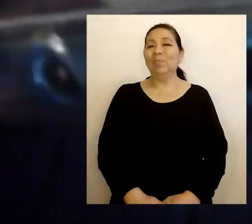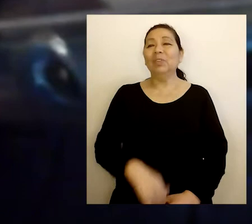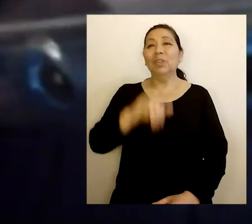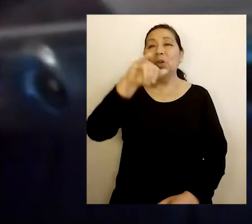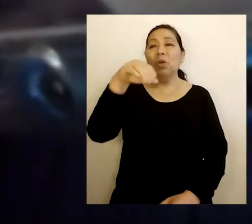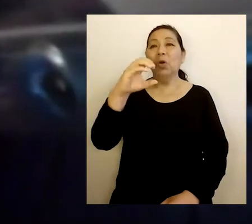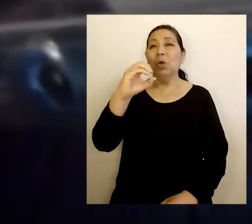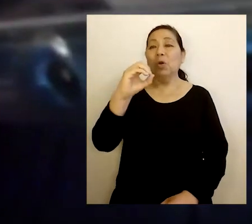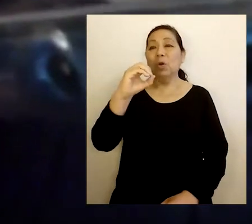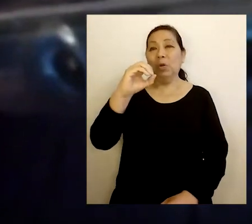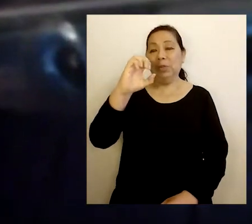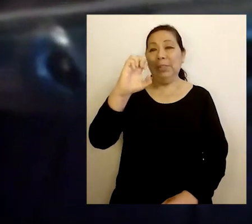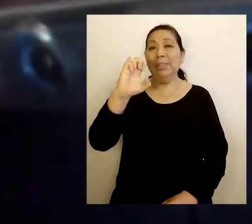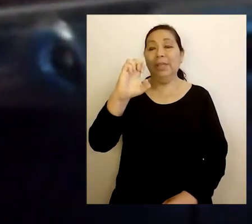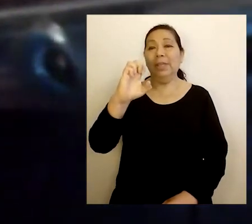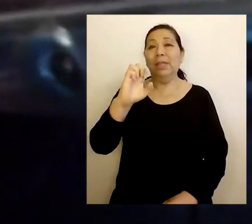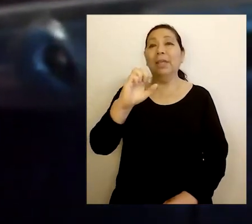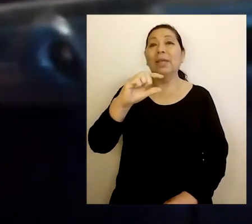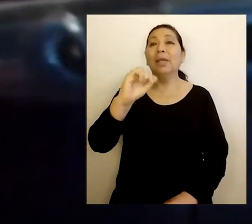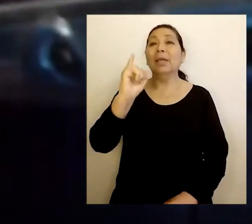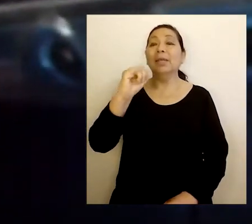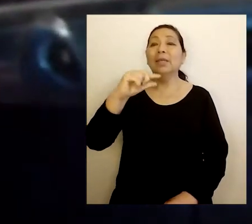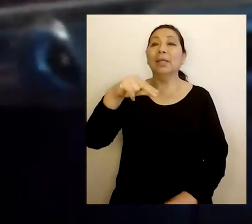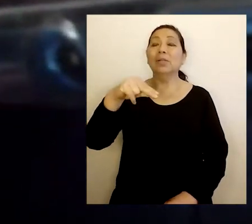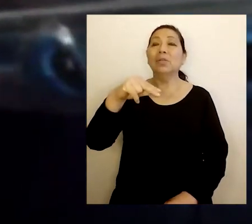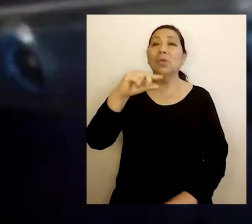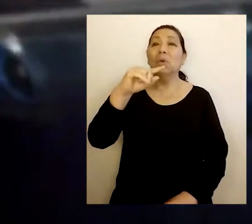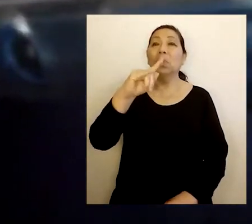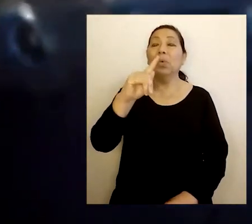José Ignacio Rodríguez Gutiérrez.